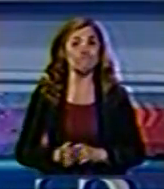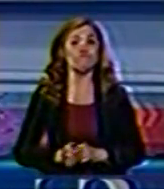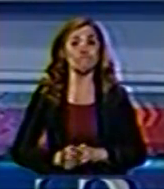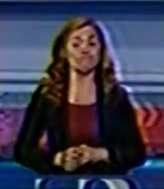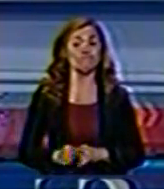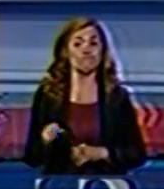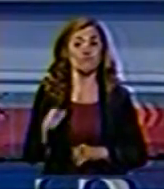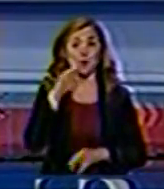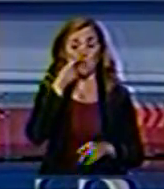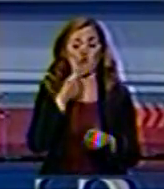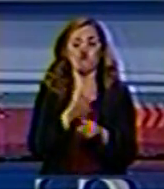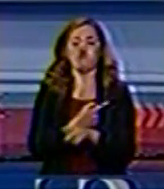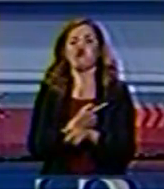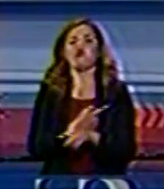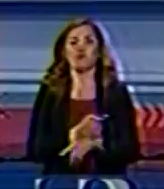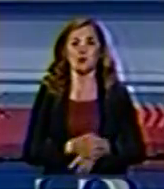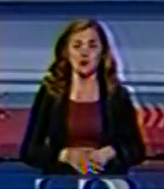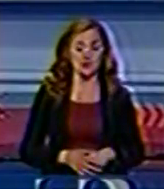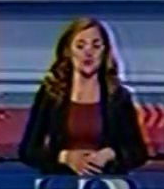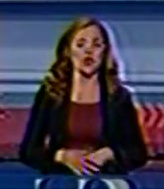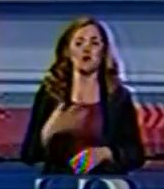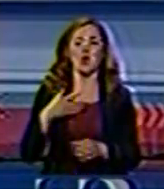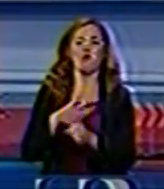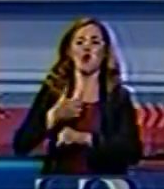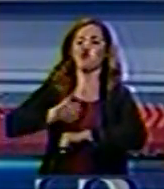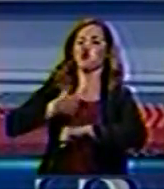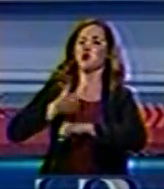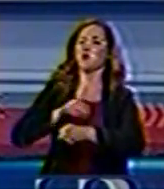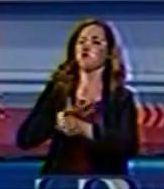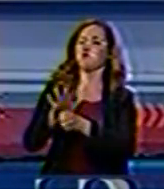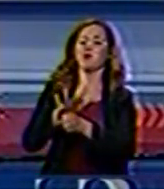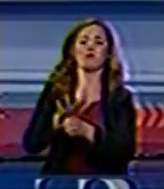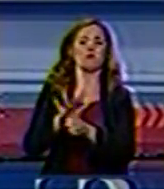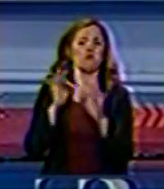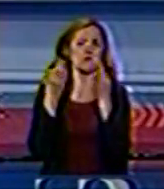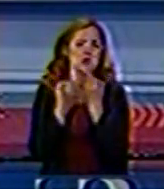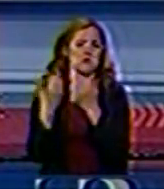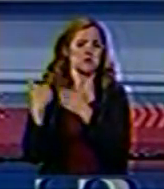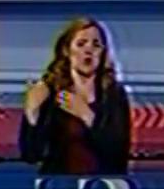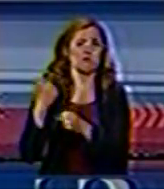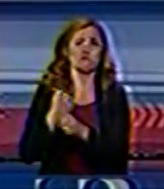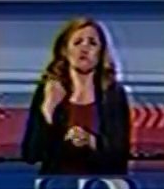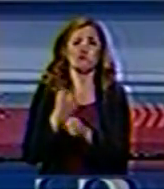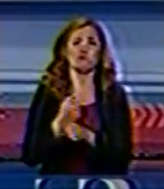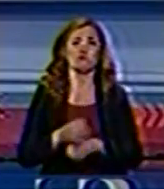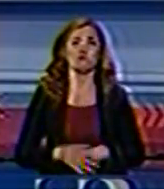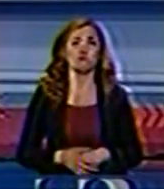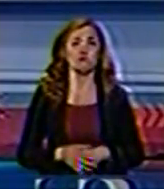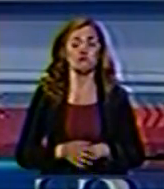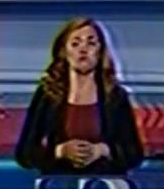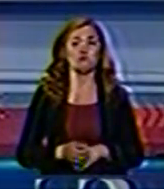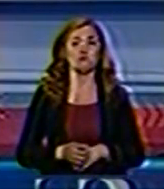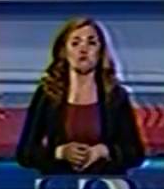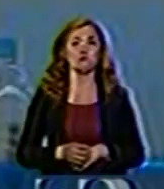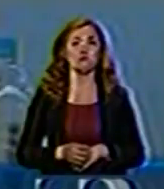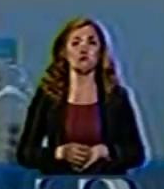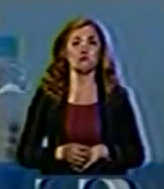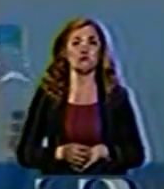supuesto tráfico de influencias. Vicuña admite tener varios familiares en cargos públicos, pero se desmarca de las acusaciones.